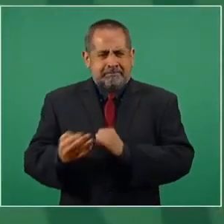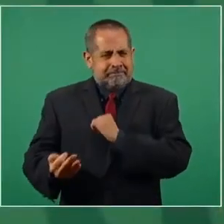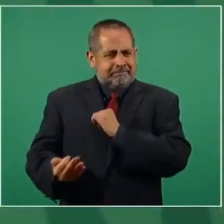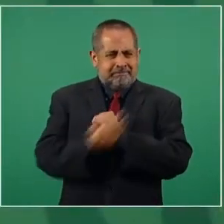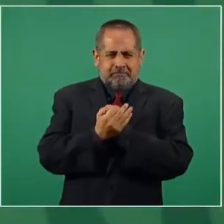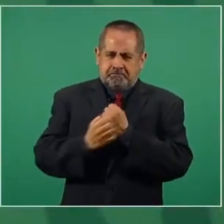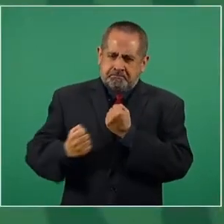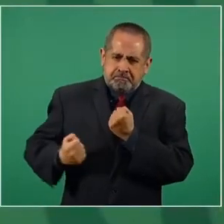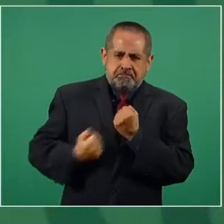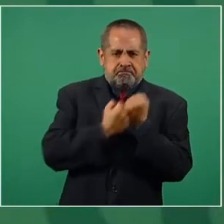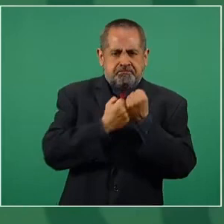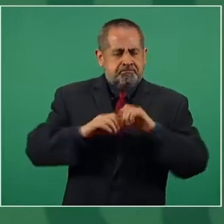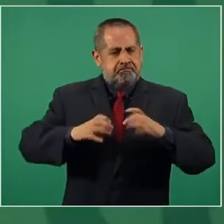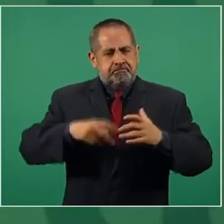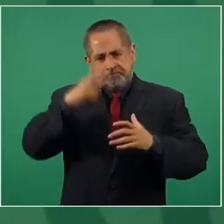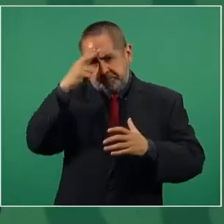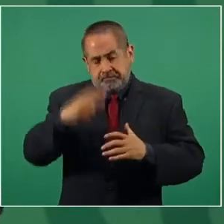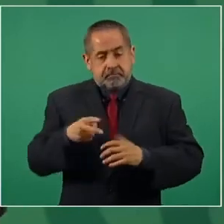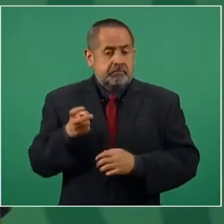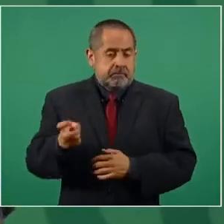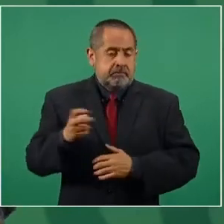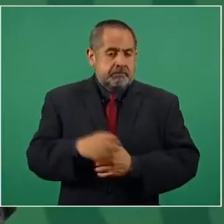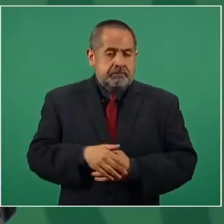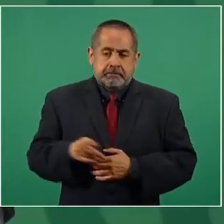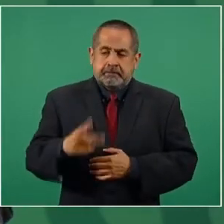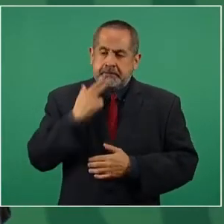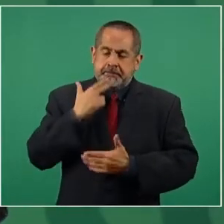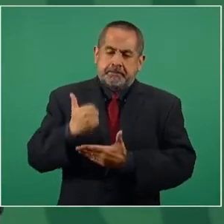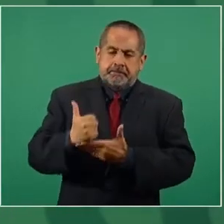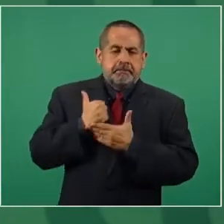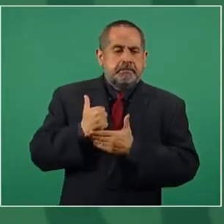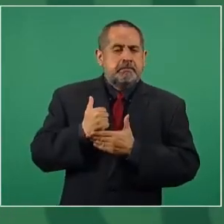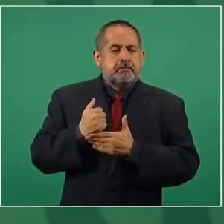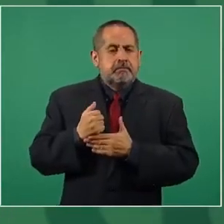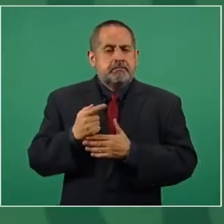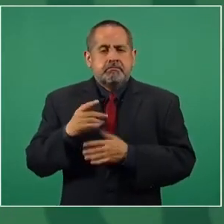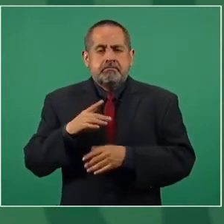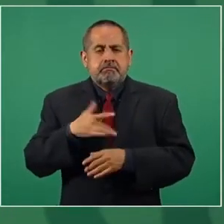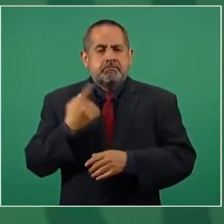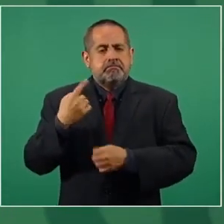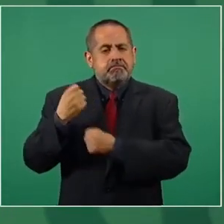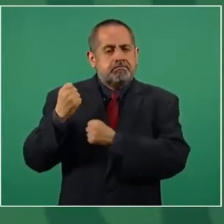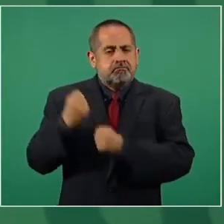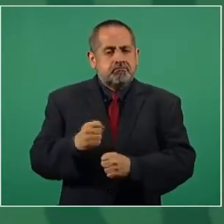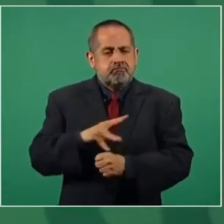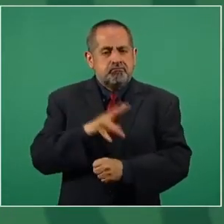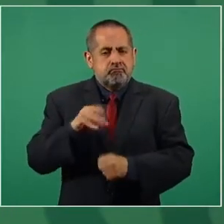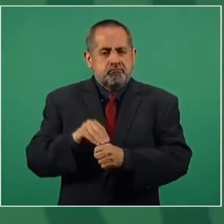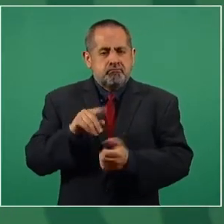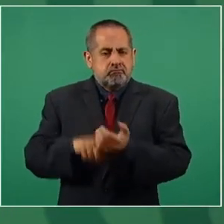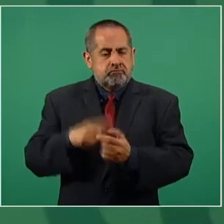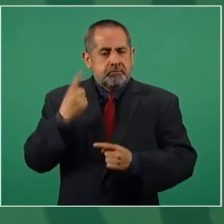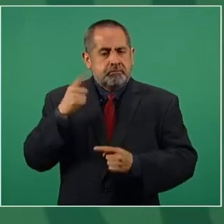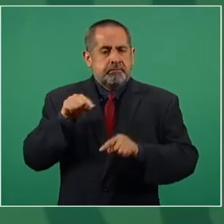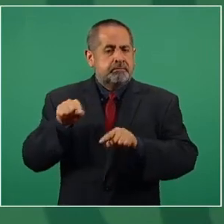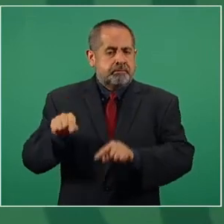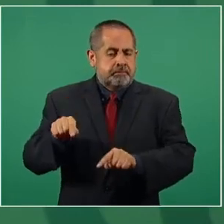Nacional, que es garantía de seguridad